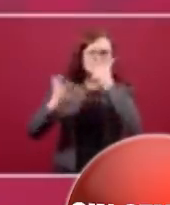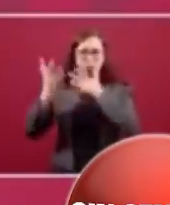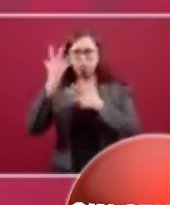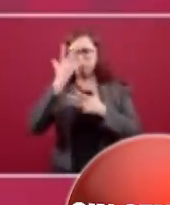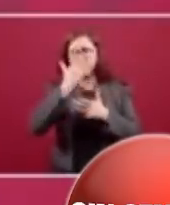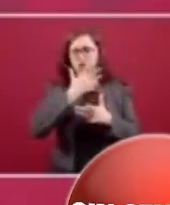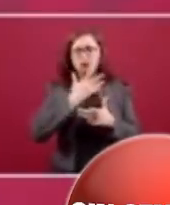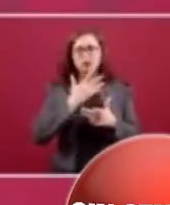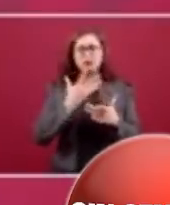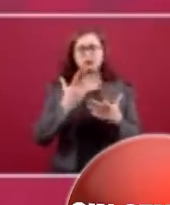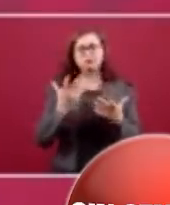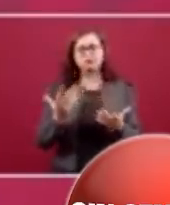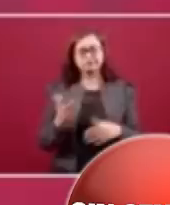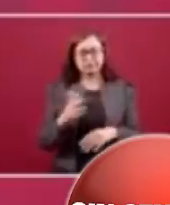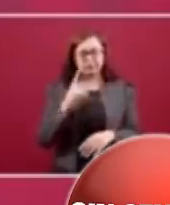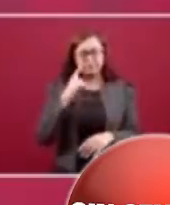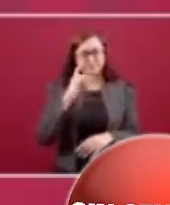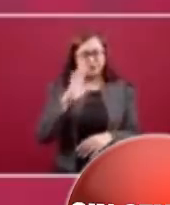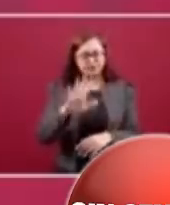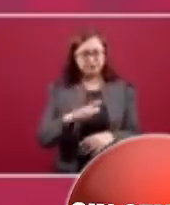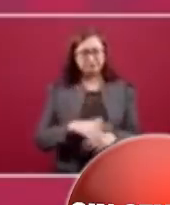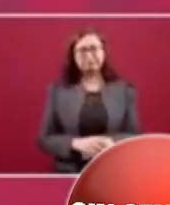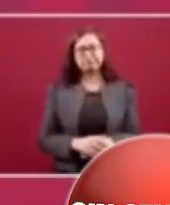El doctor Nava,